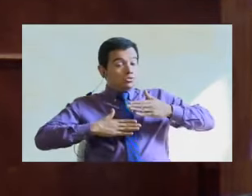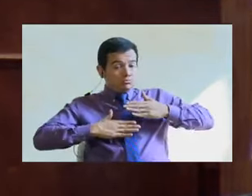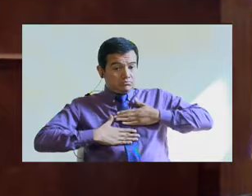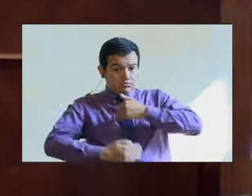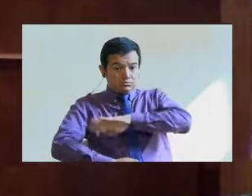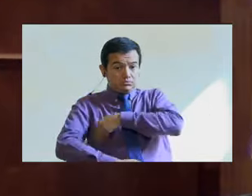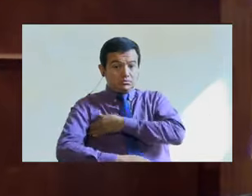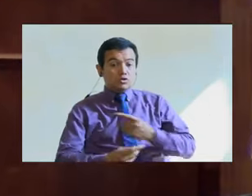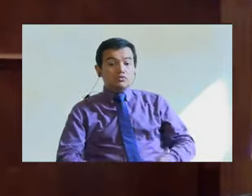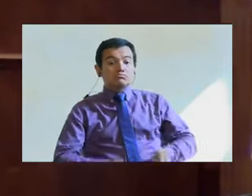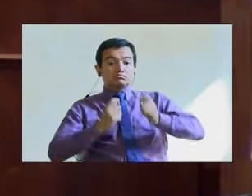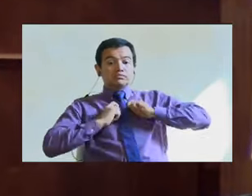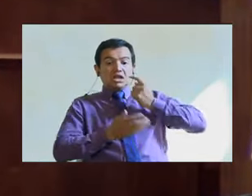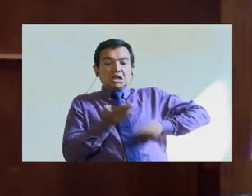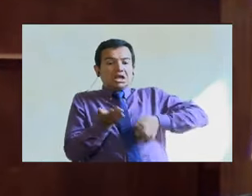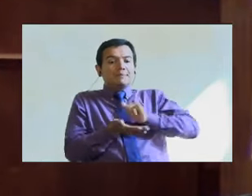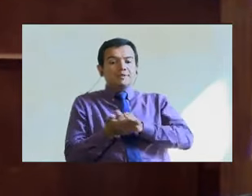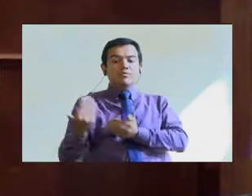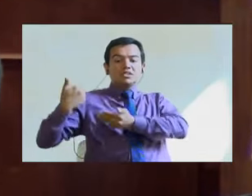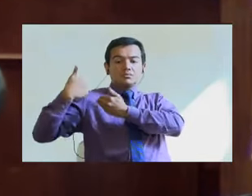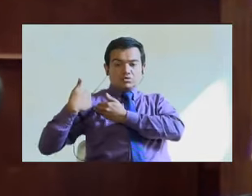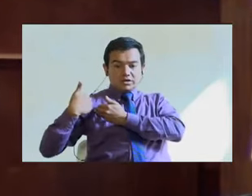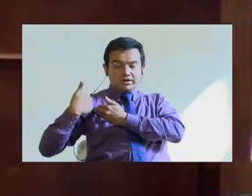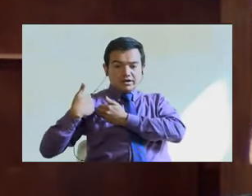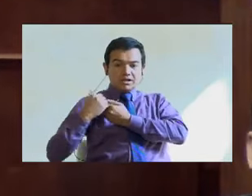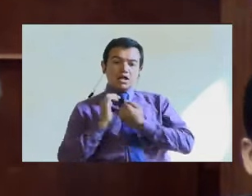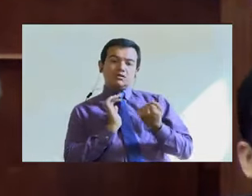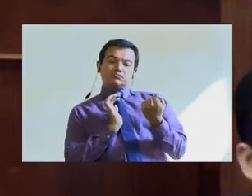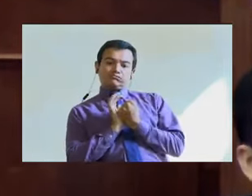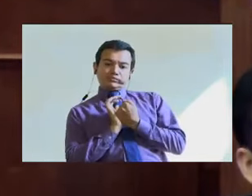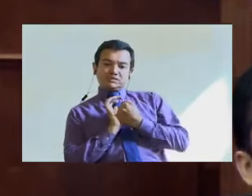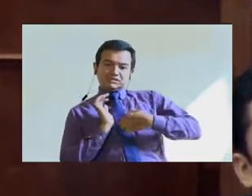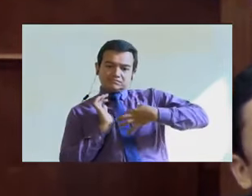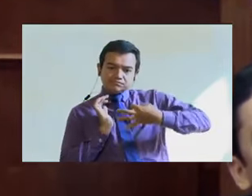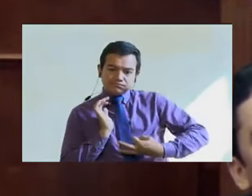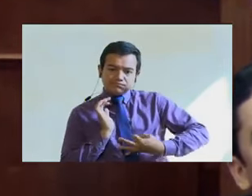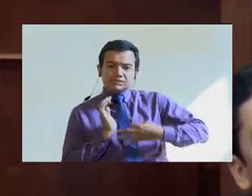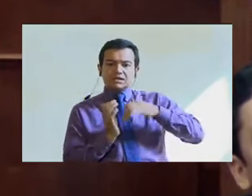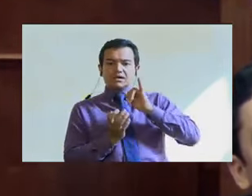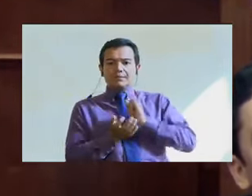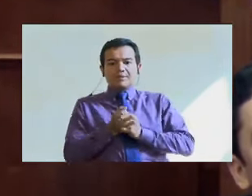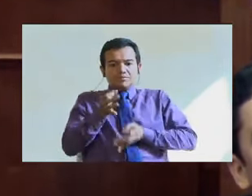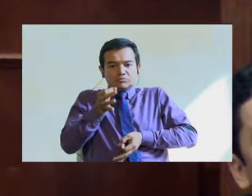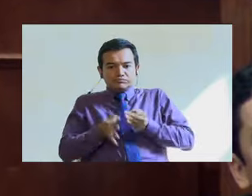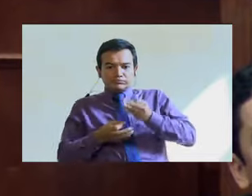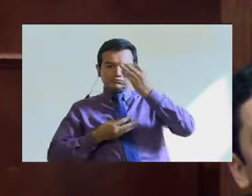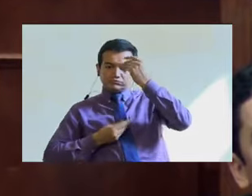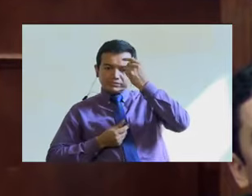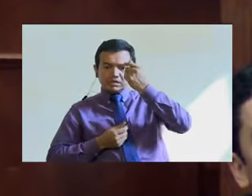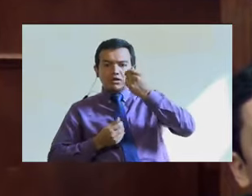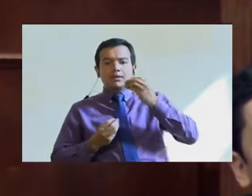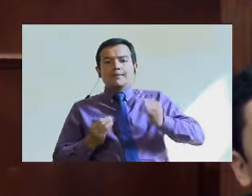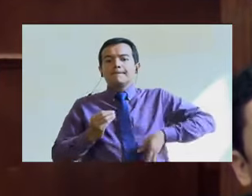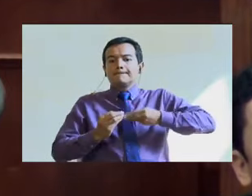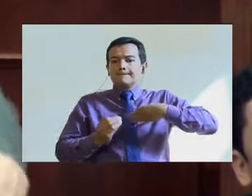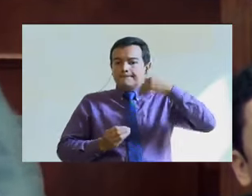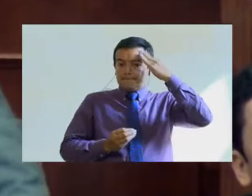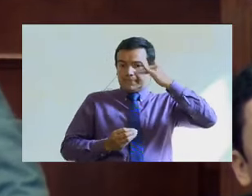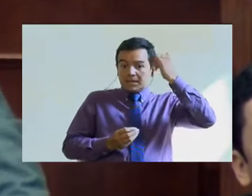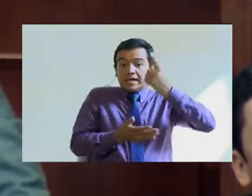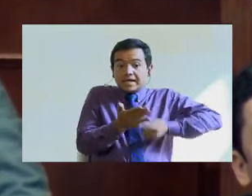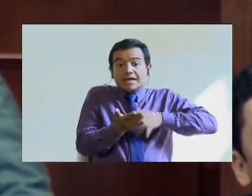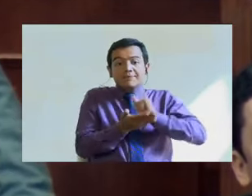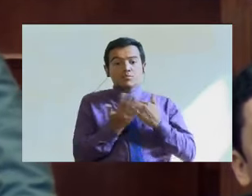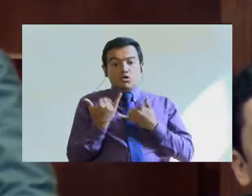responsabilidad la obligación El Deber ético moral jurídico como académico hoy como